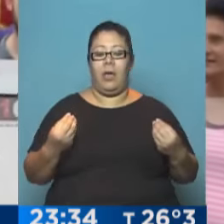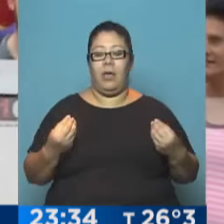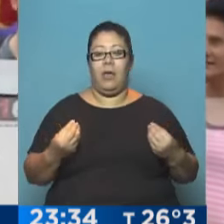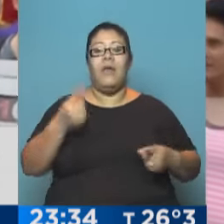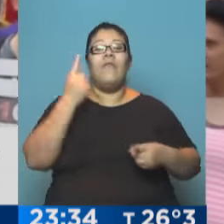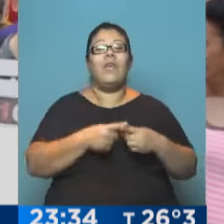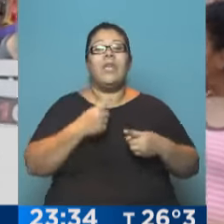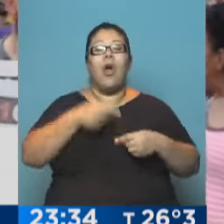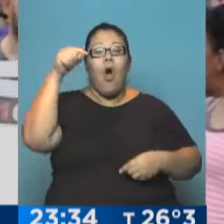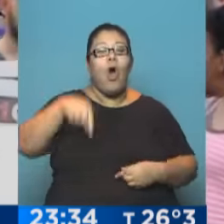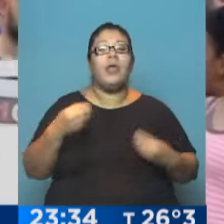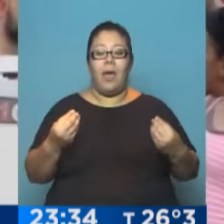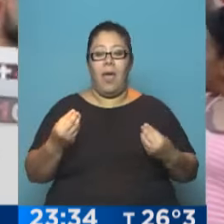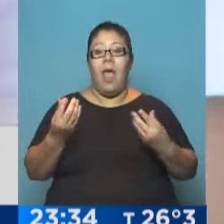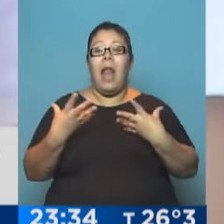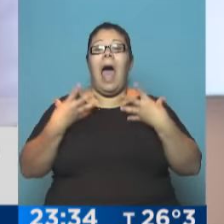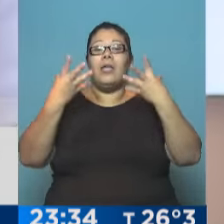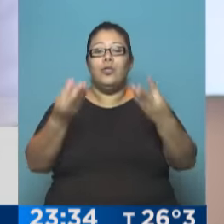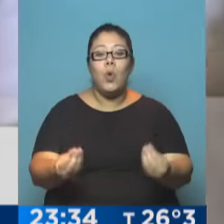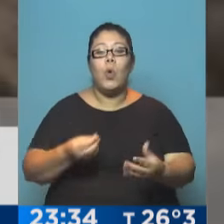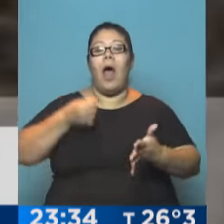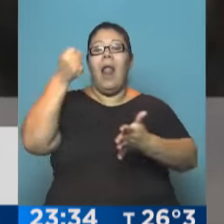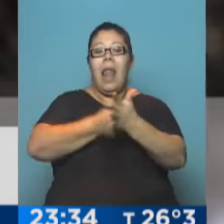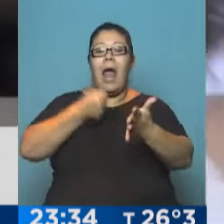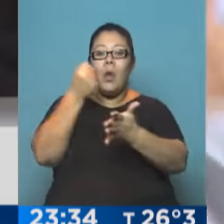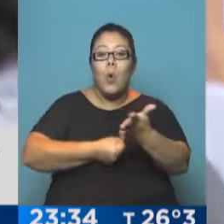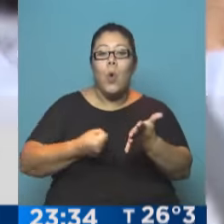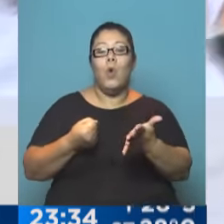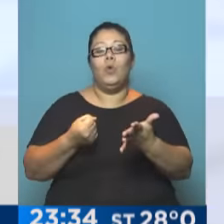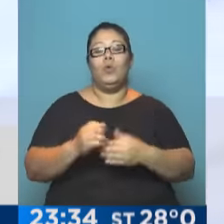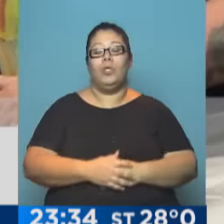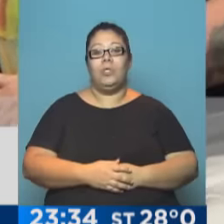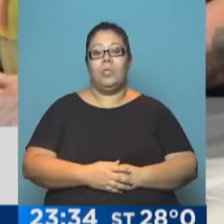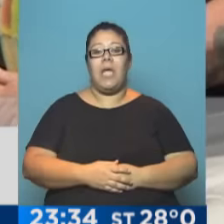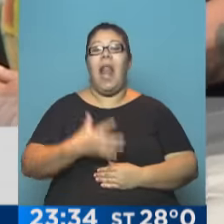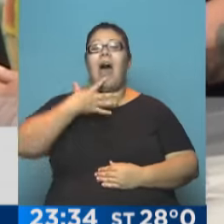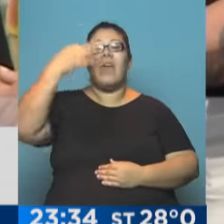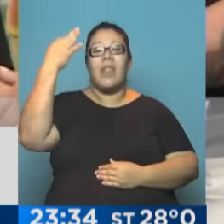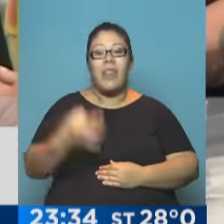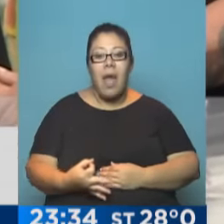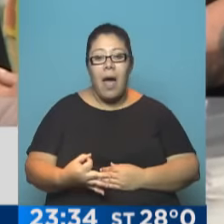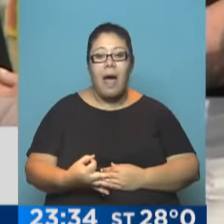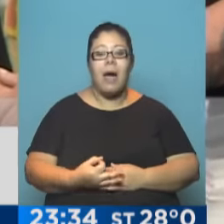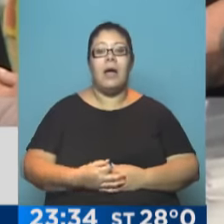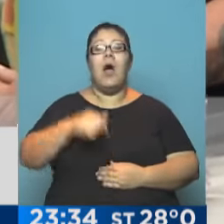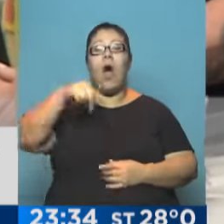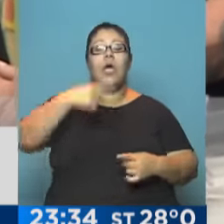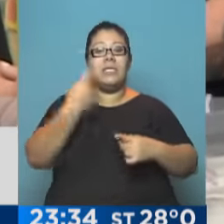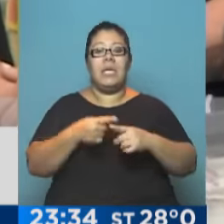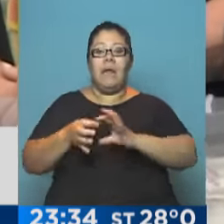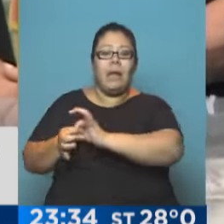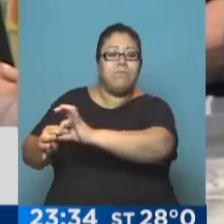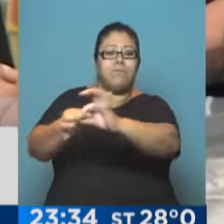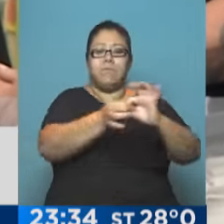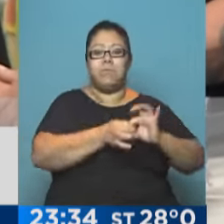la solidaridad, se celebra la lucha, se celebra levantar la verdad, se celebra la unidad,